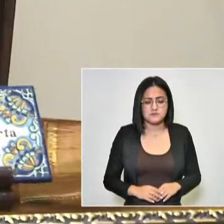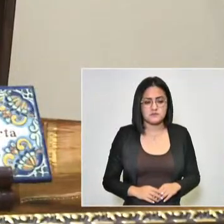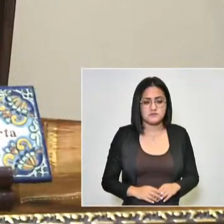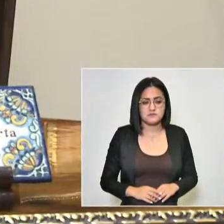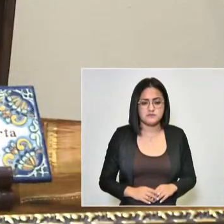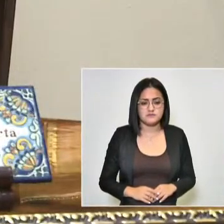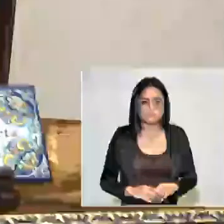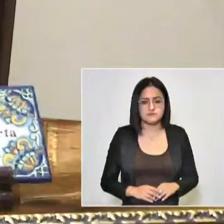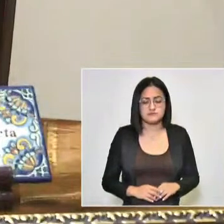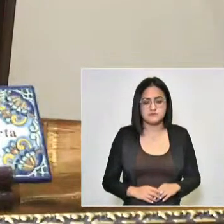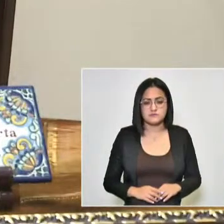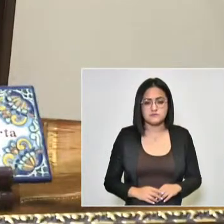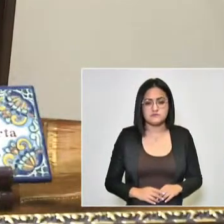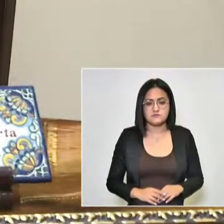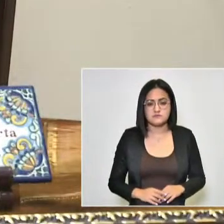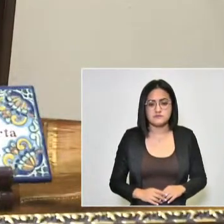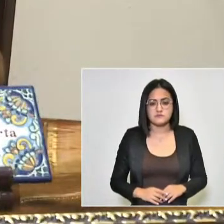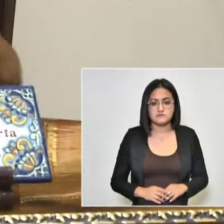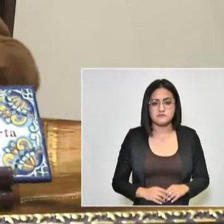de amistad.